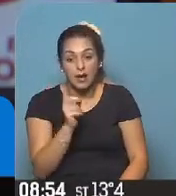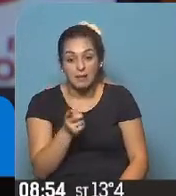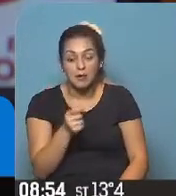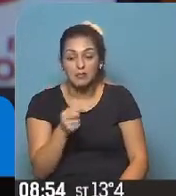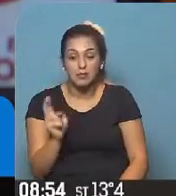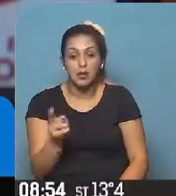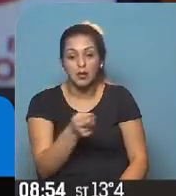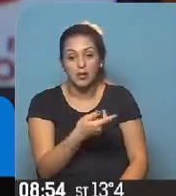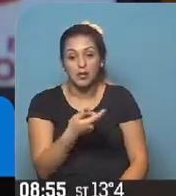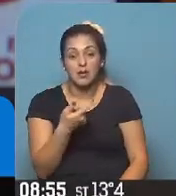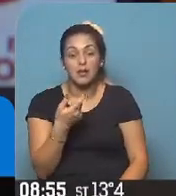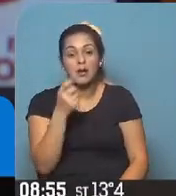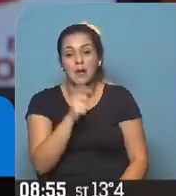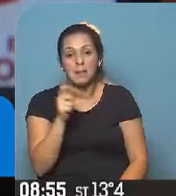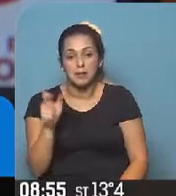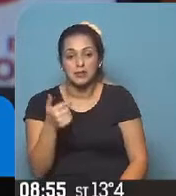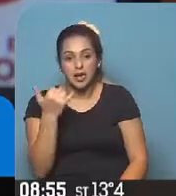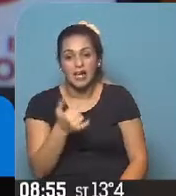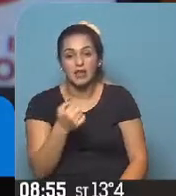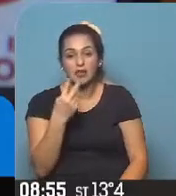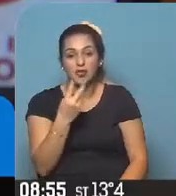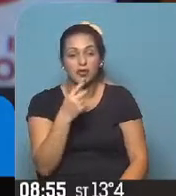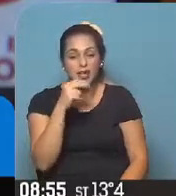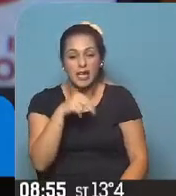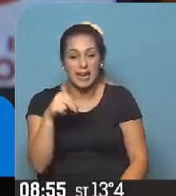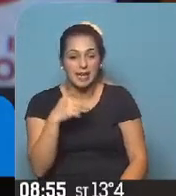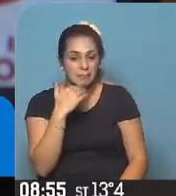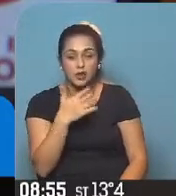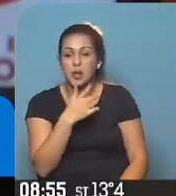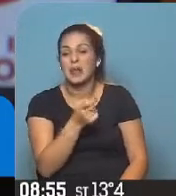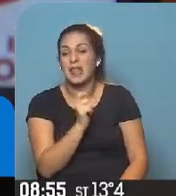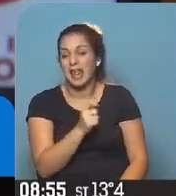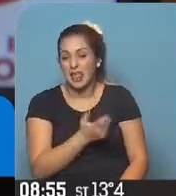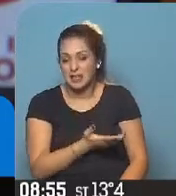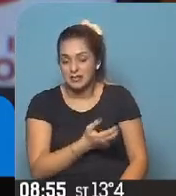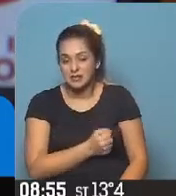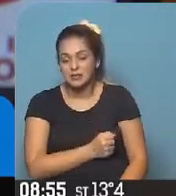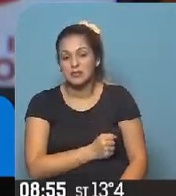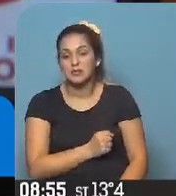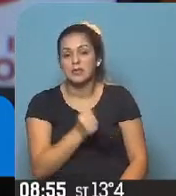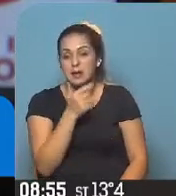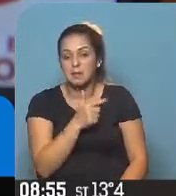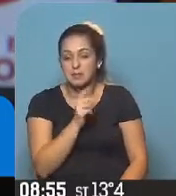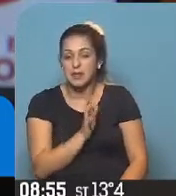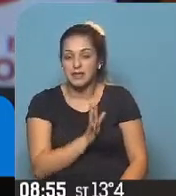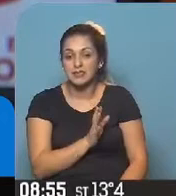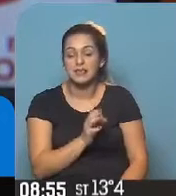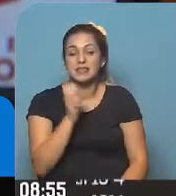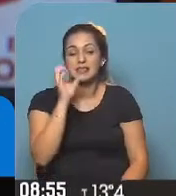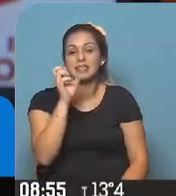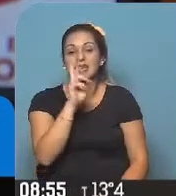son personas de diversas nacionalidades, inclusive hay 2 NN, nunca pudieron ser identificados. Se presume que que fueron